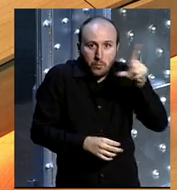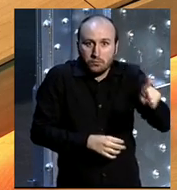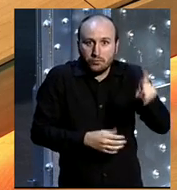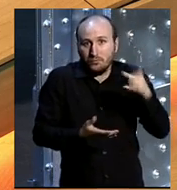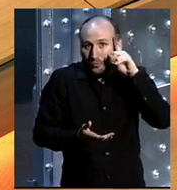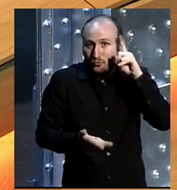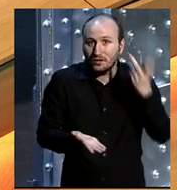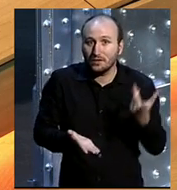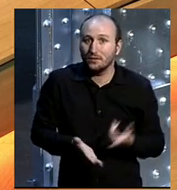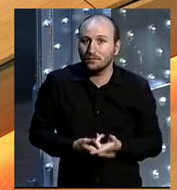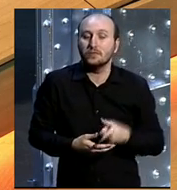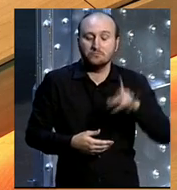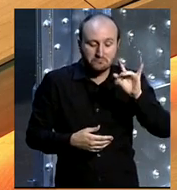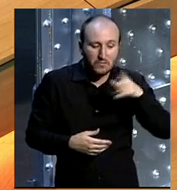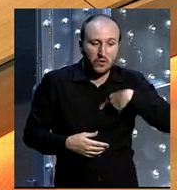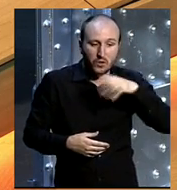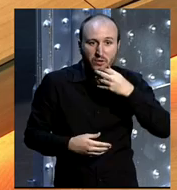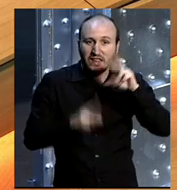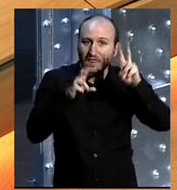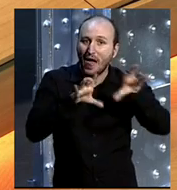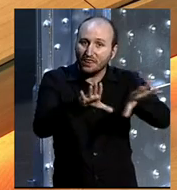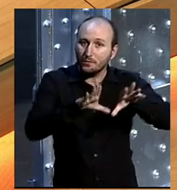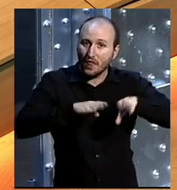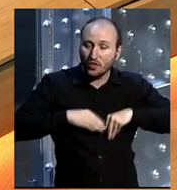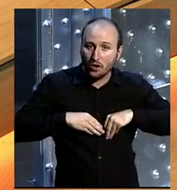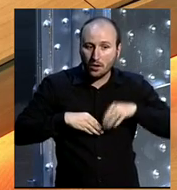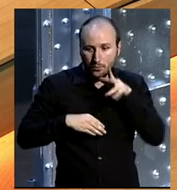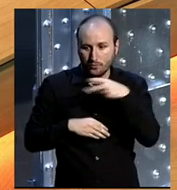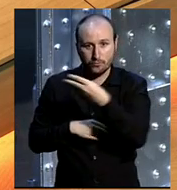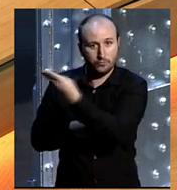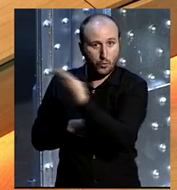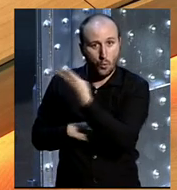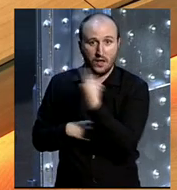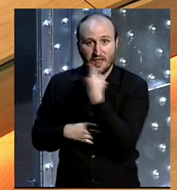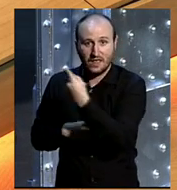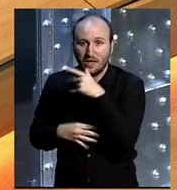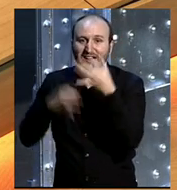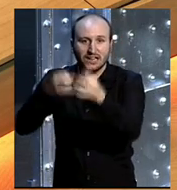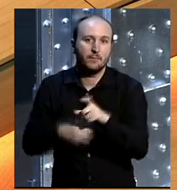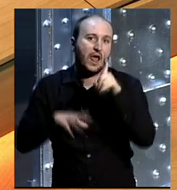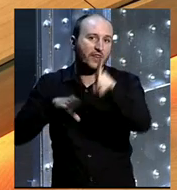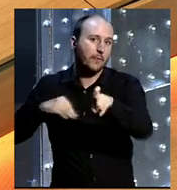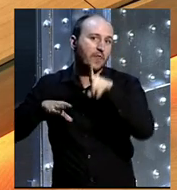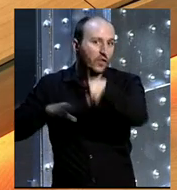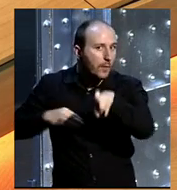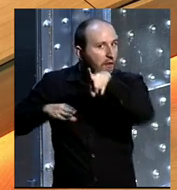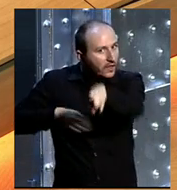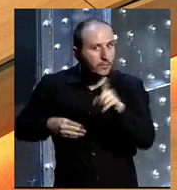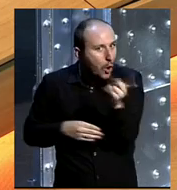aceptación. Yo estoy de acuerdo que en esa aceptación, como decíais vosotros, no se puede hacer aceptar. A veces me he empezado a